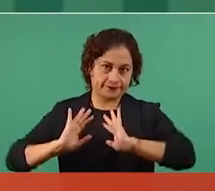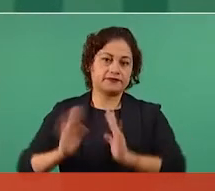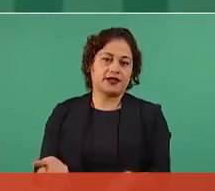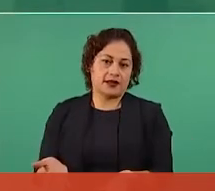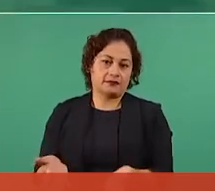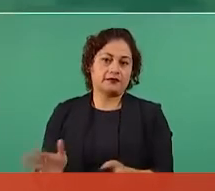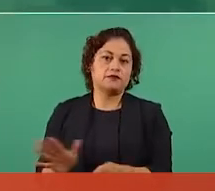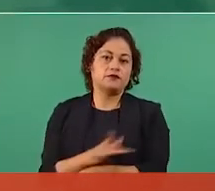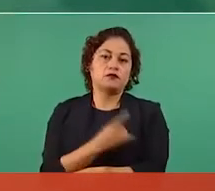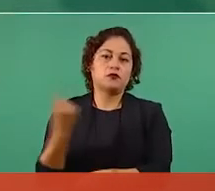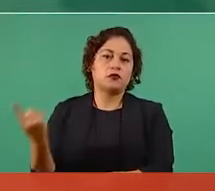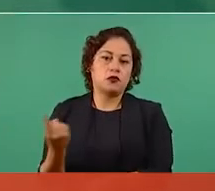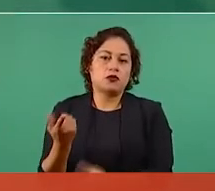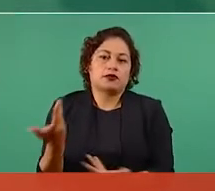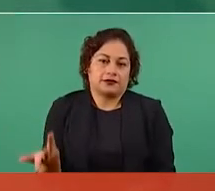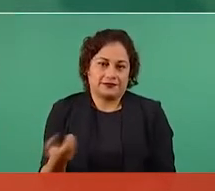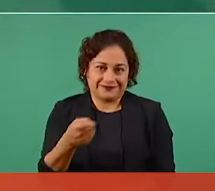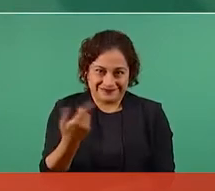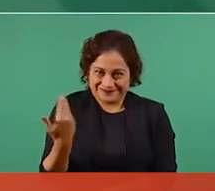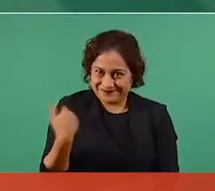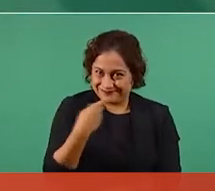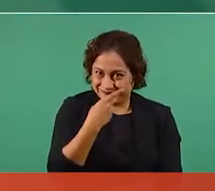porque ya no hay impunidad.